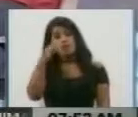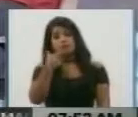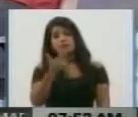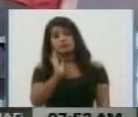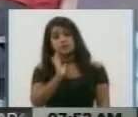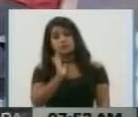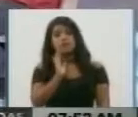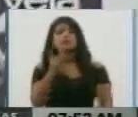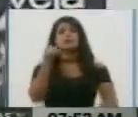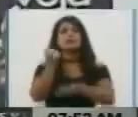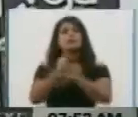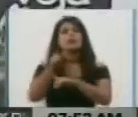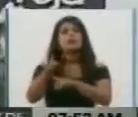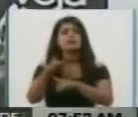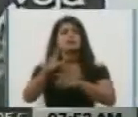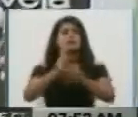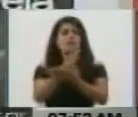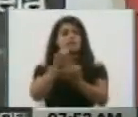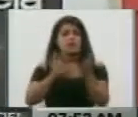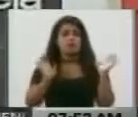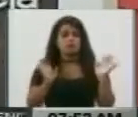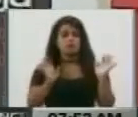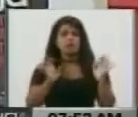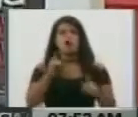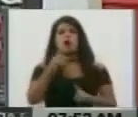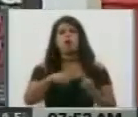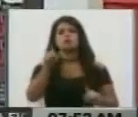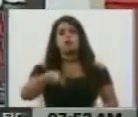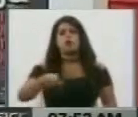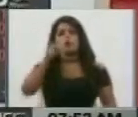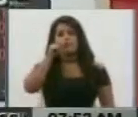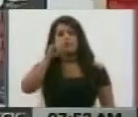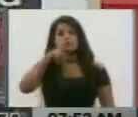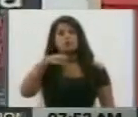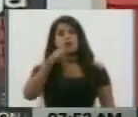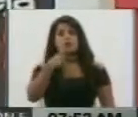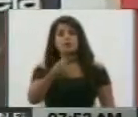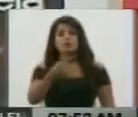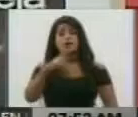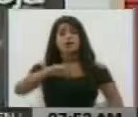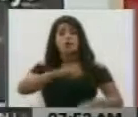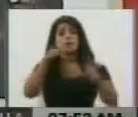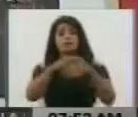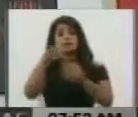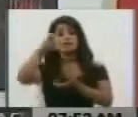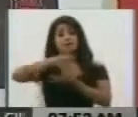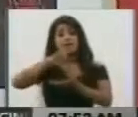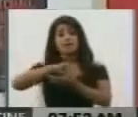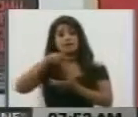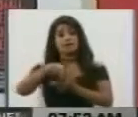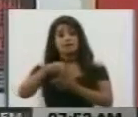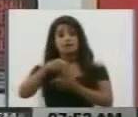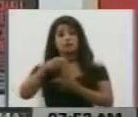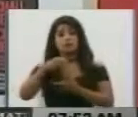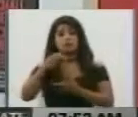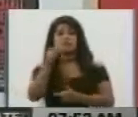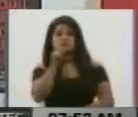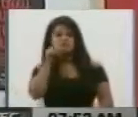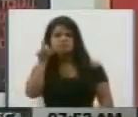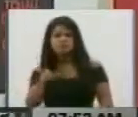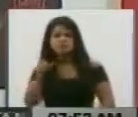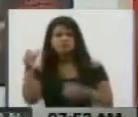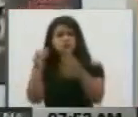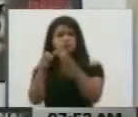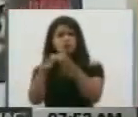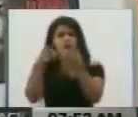fue responsable del golpe. También Joao Pedro Stedile aquí dice que el comité central del golpe fue O Globo, la